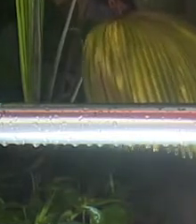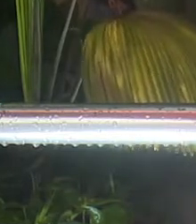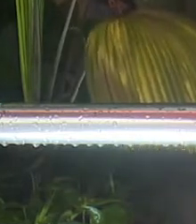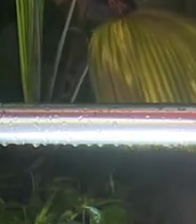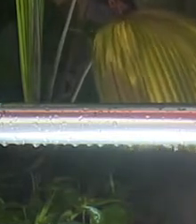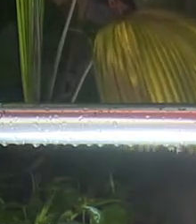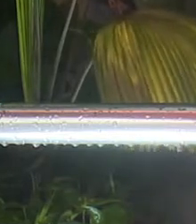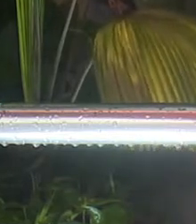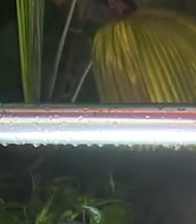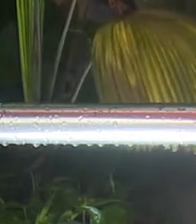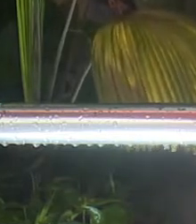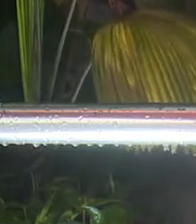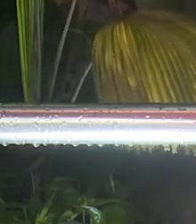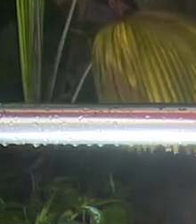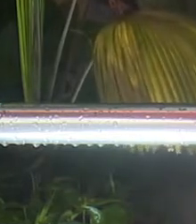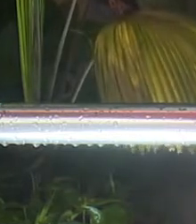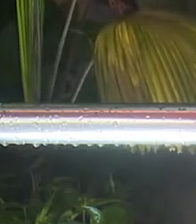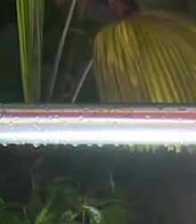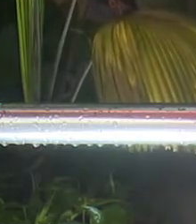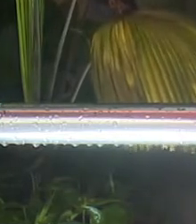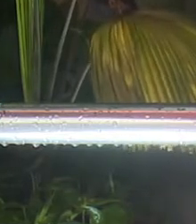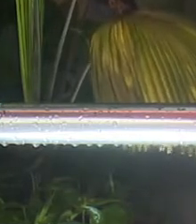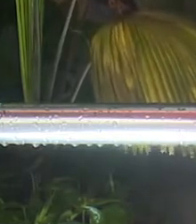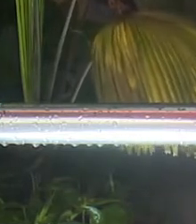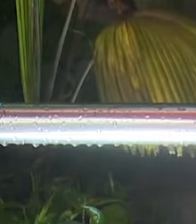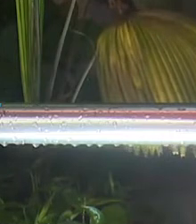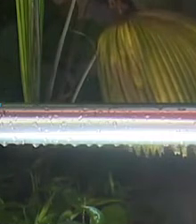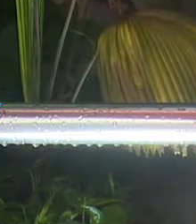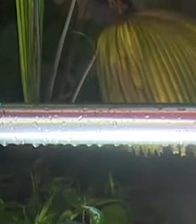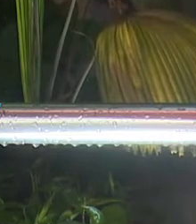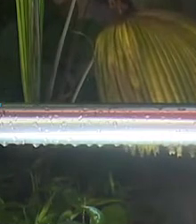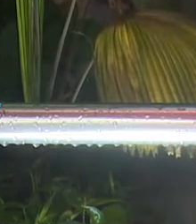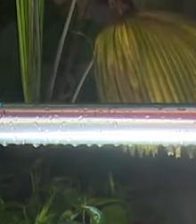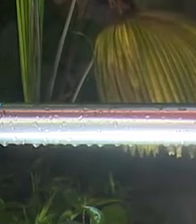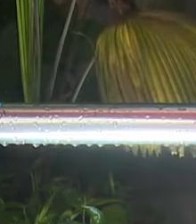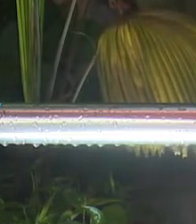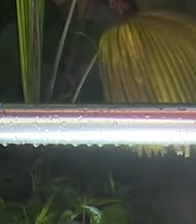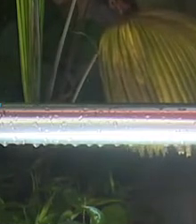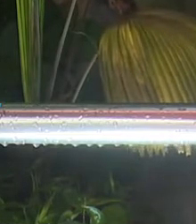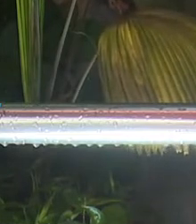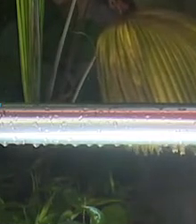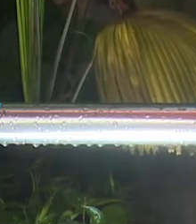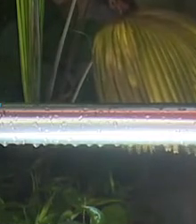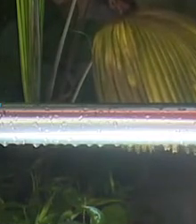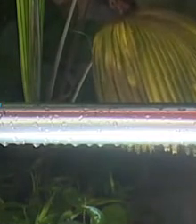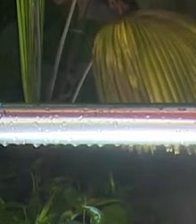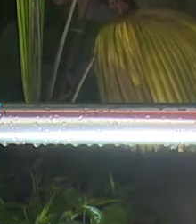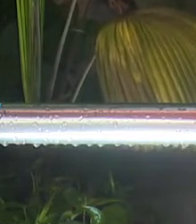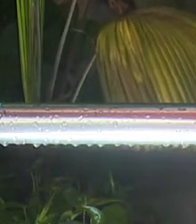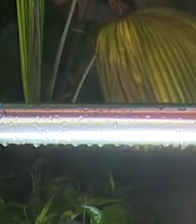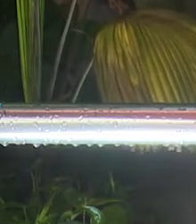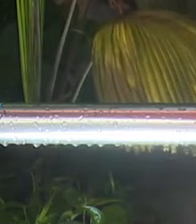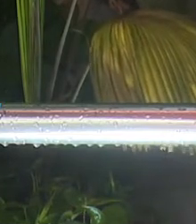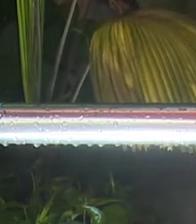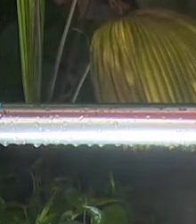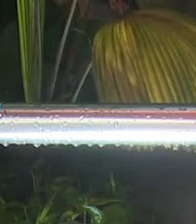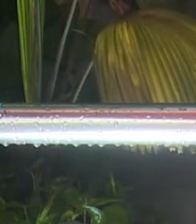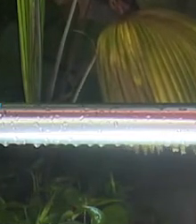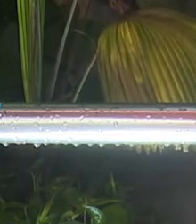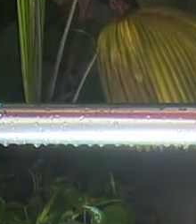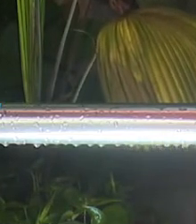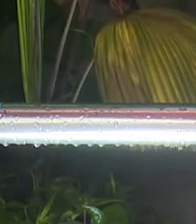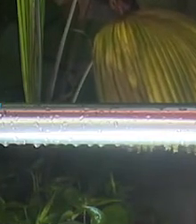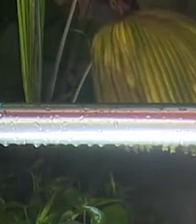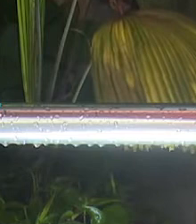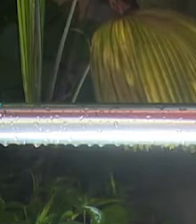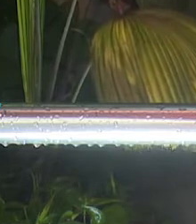este cambio que se realiza en cuanto a las medidas sanitarias para atender la pandemia. Como usted lo dice, la